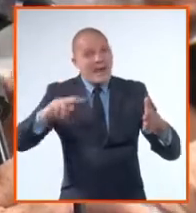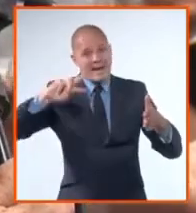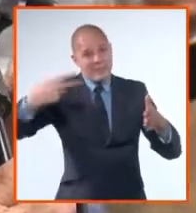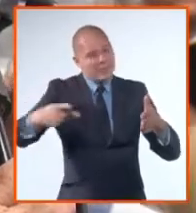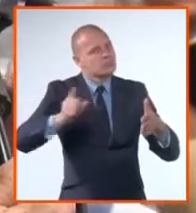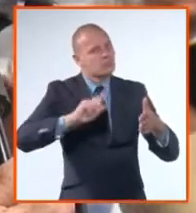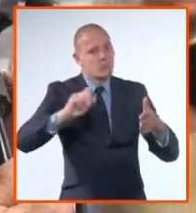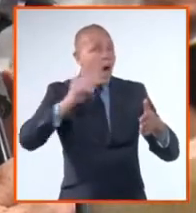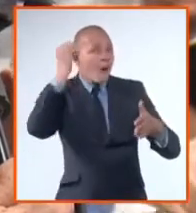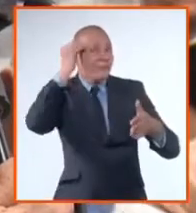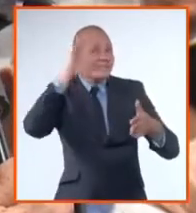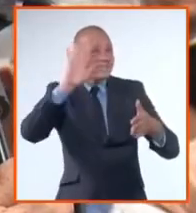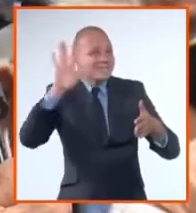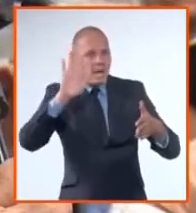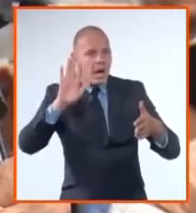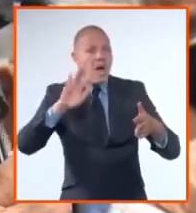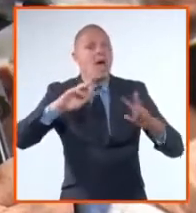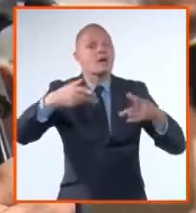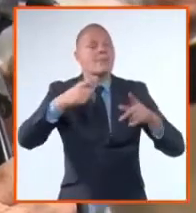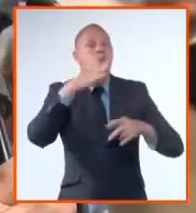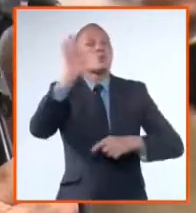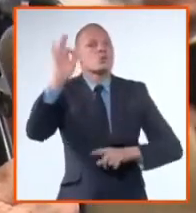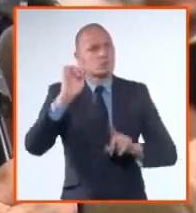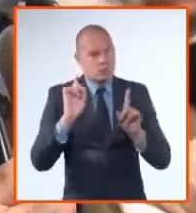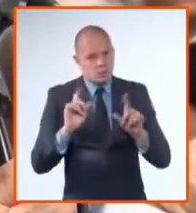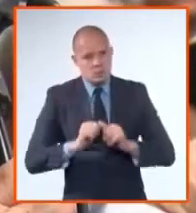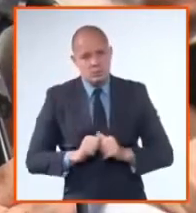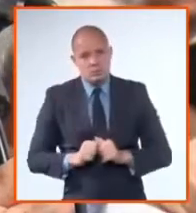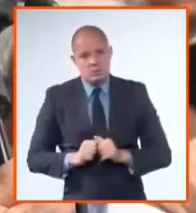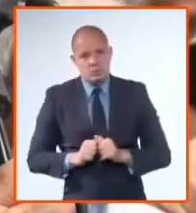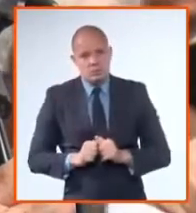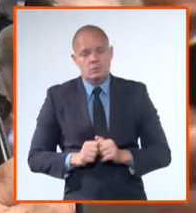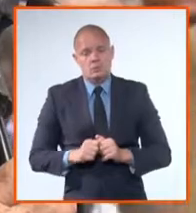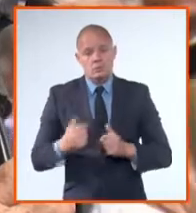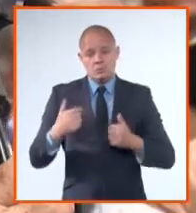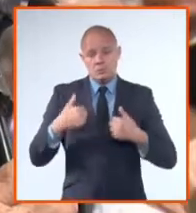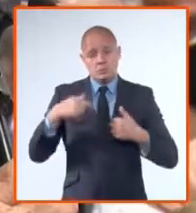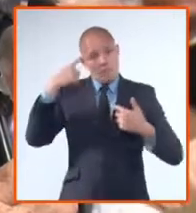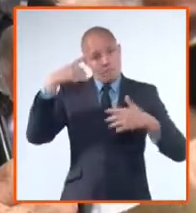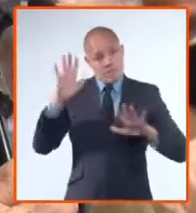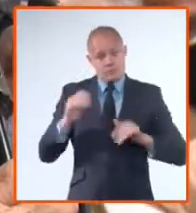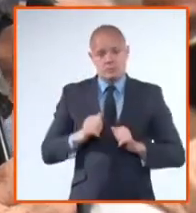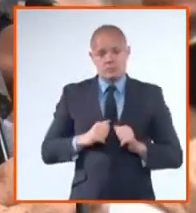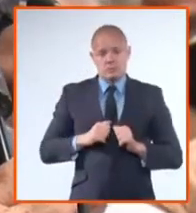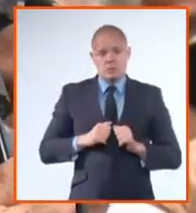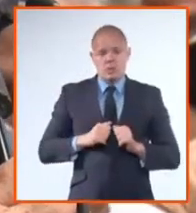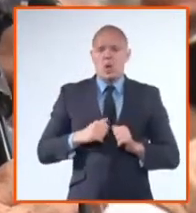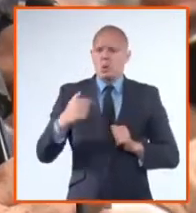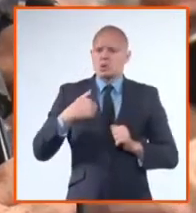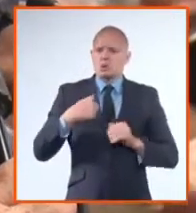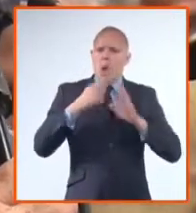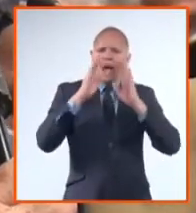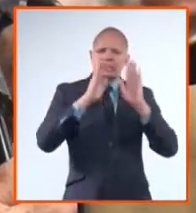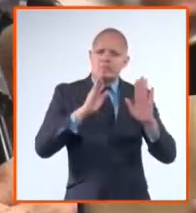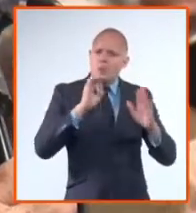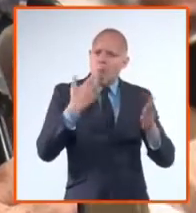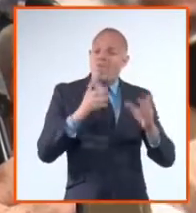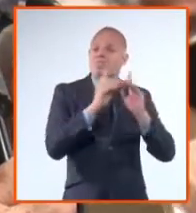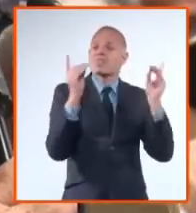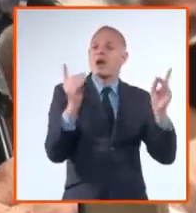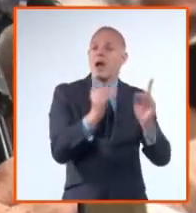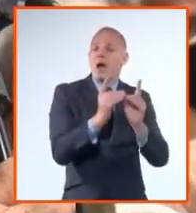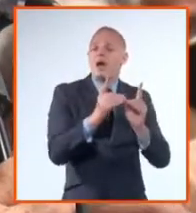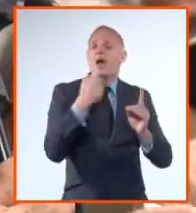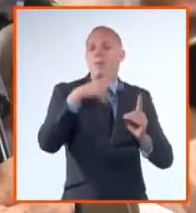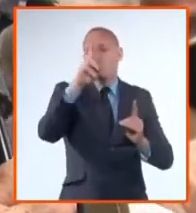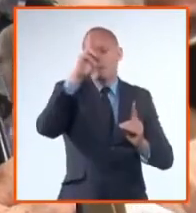opinión, la posición de todos los académicos, porque creo que en biomedicina, y repito, de otras secciones, es